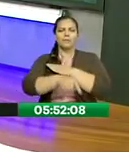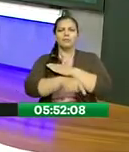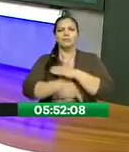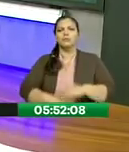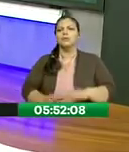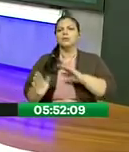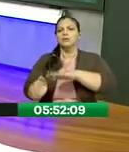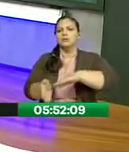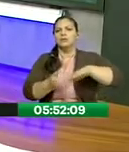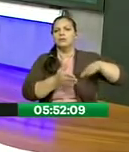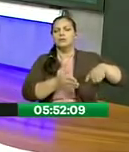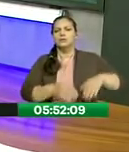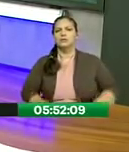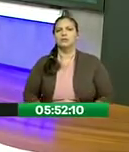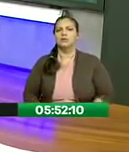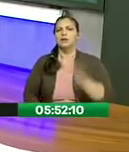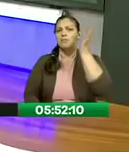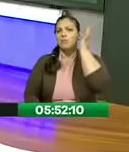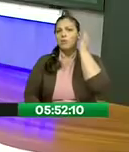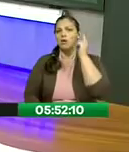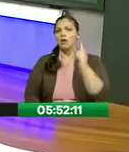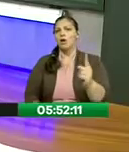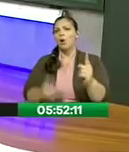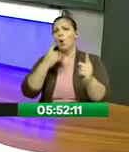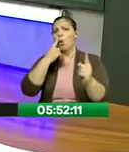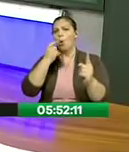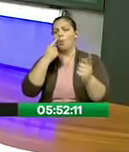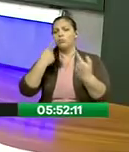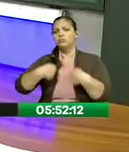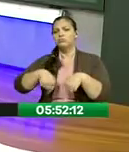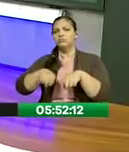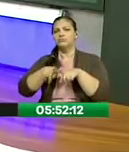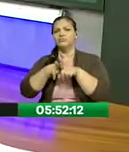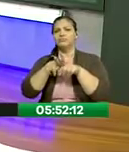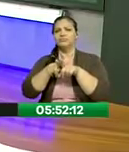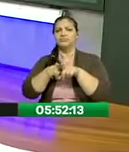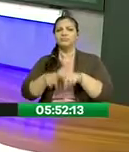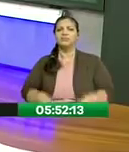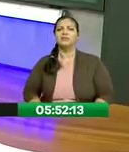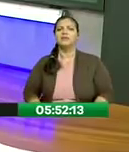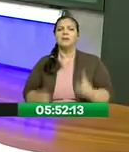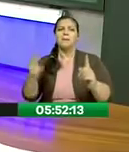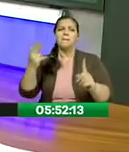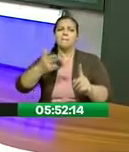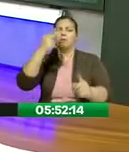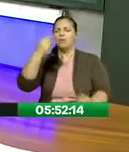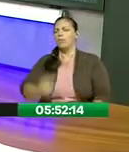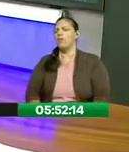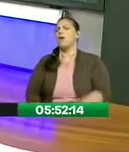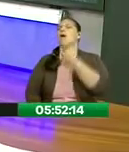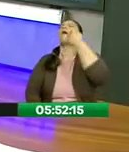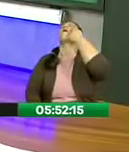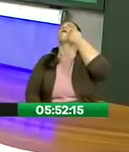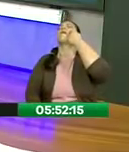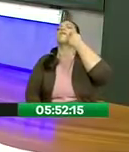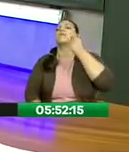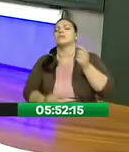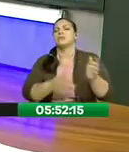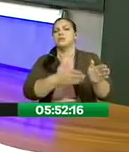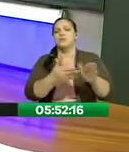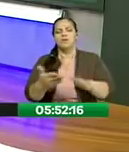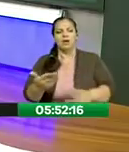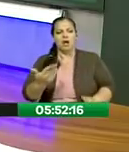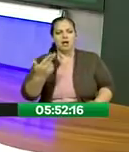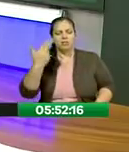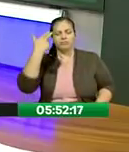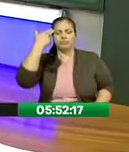disparo en el rostro a su ex conviviente. Y luego se quitó la vida en el cantón Quinsaloma, provincia de Los Ríos. Todo al detalle, nuevo caso de